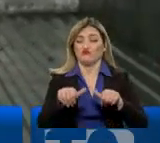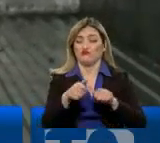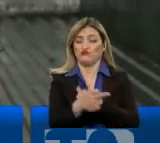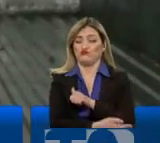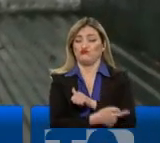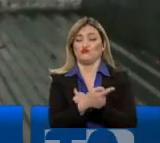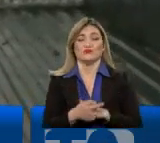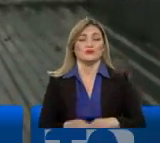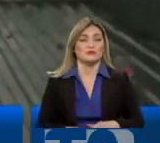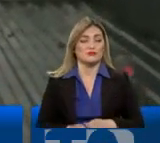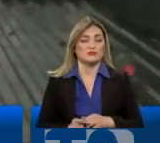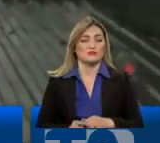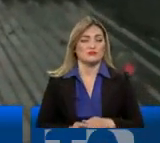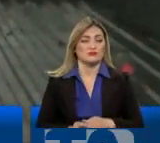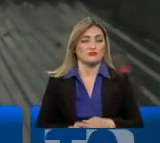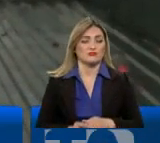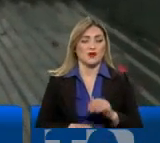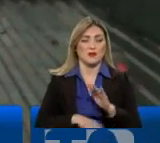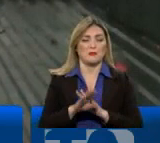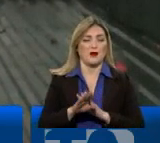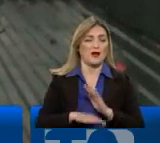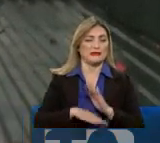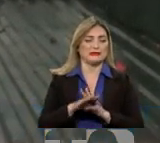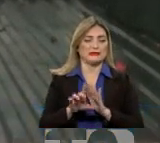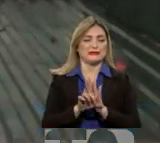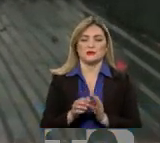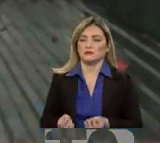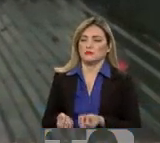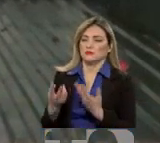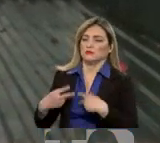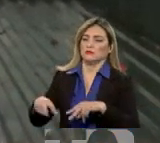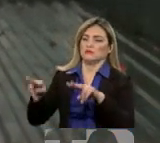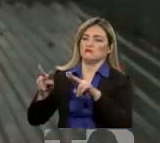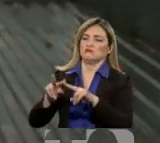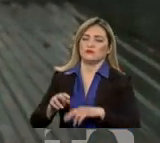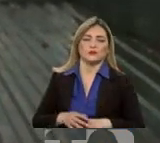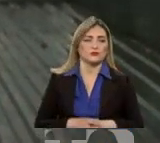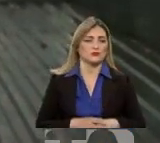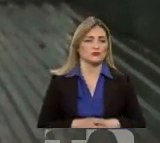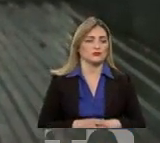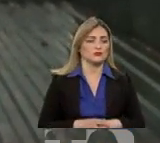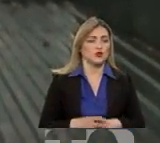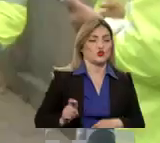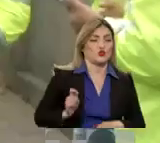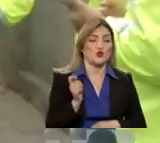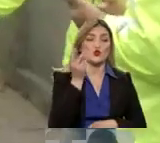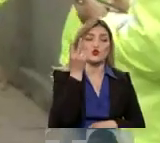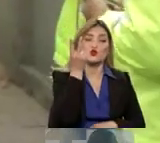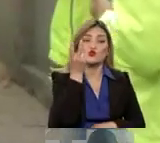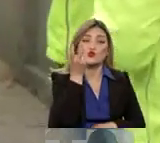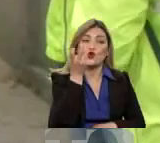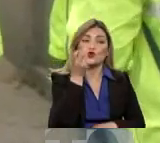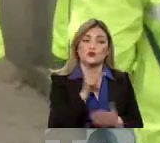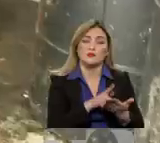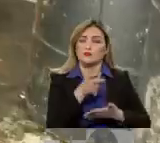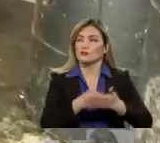administrativamente es del doble de la multa más alta de la ley de sanidad agropecuaria. ¿Cuánto? Serían 12 salarios básicos. Al momento